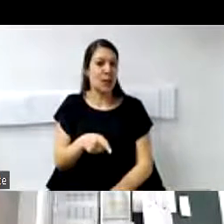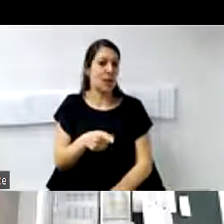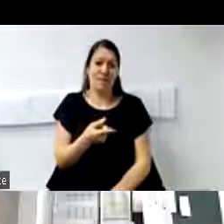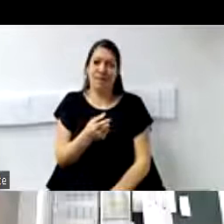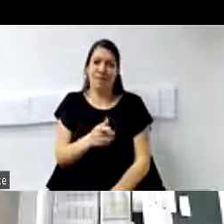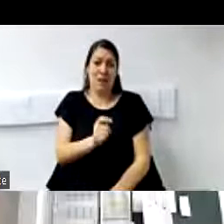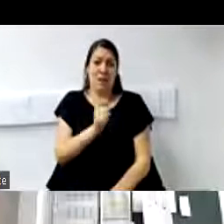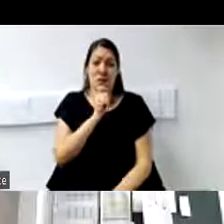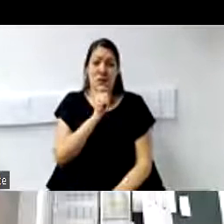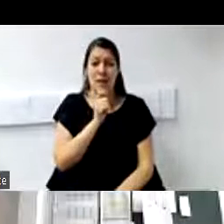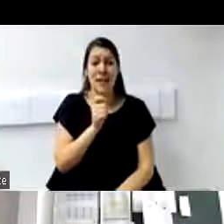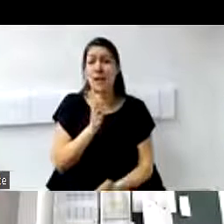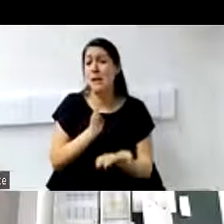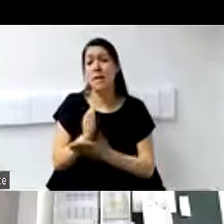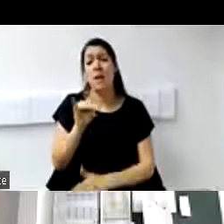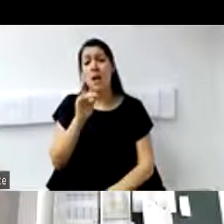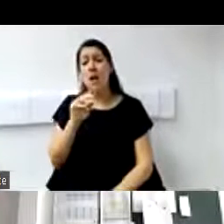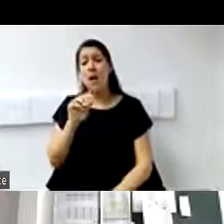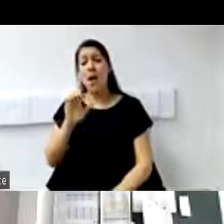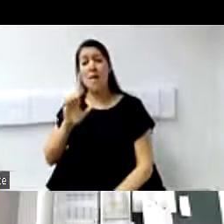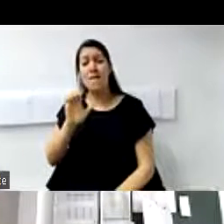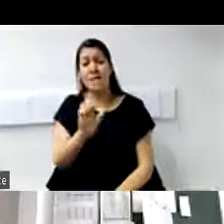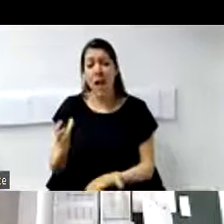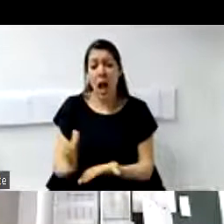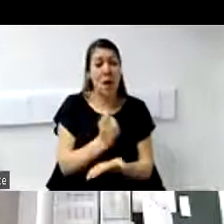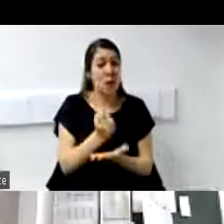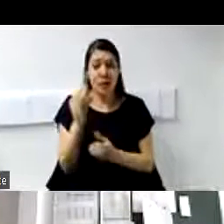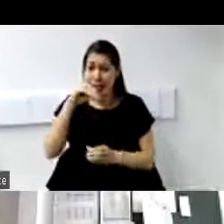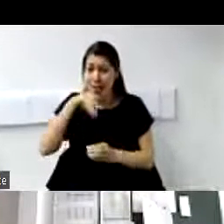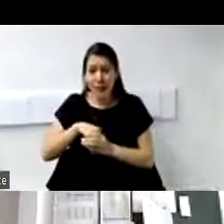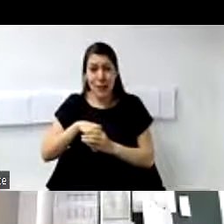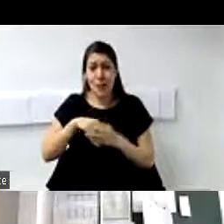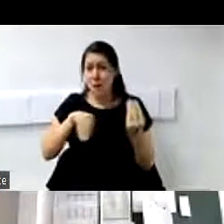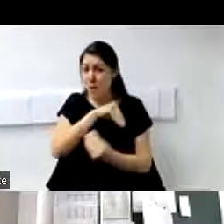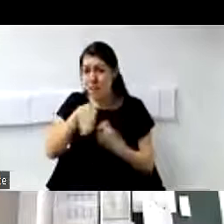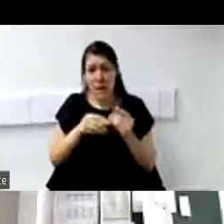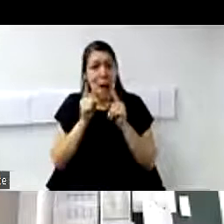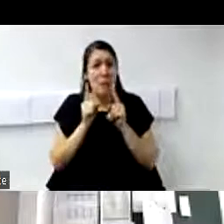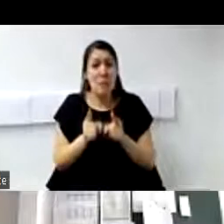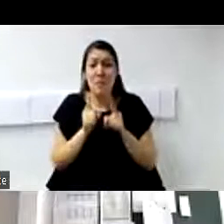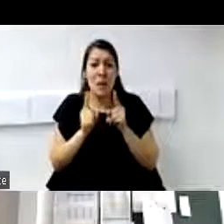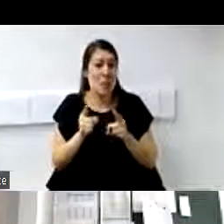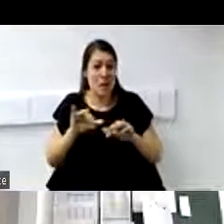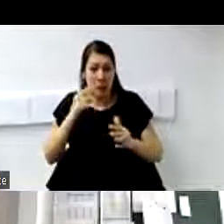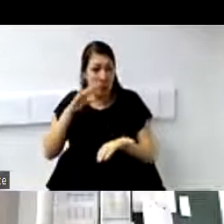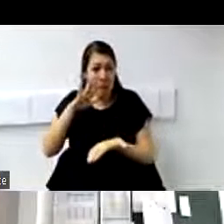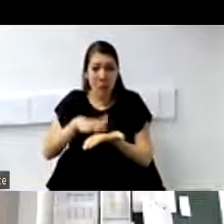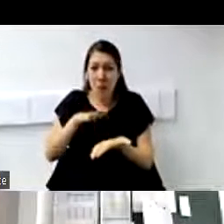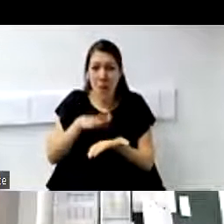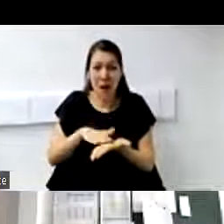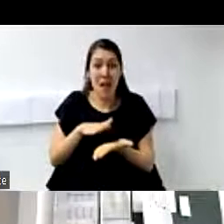son dentro de la familia, está comprobado, no hay que buscar muy lejos cuando